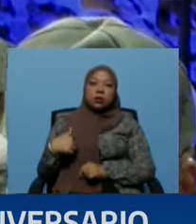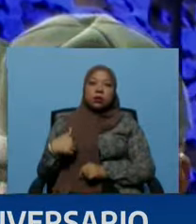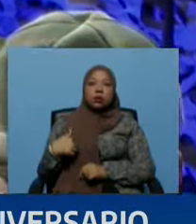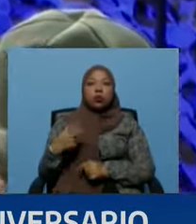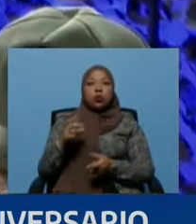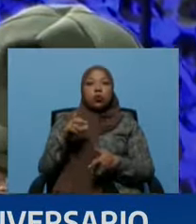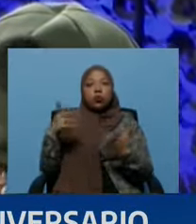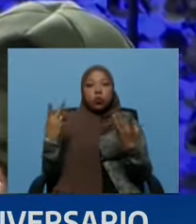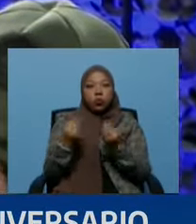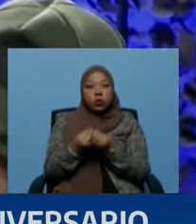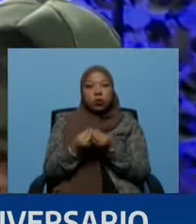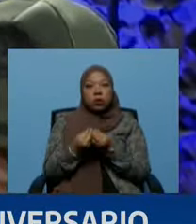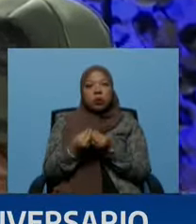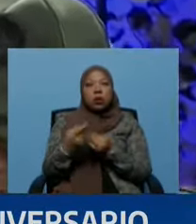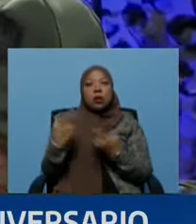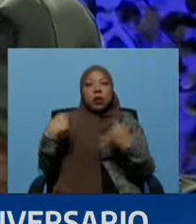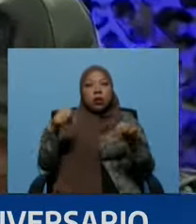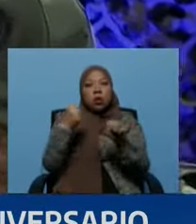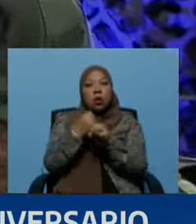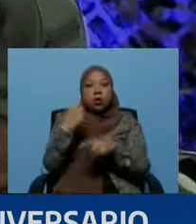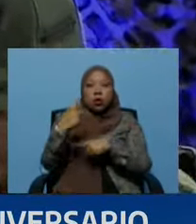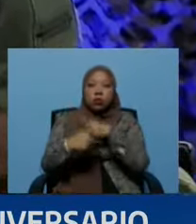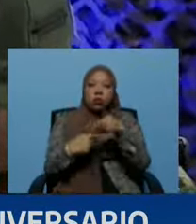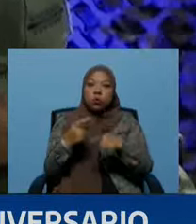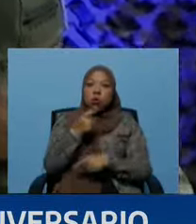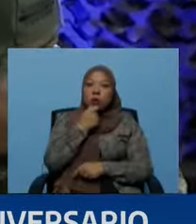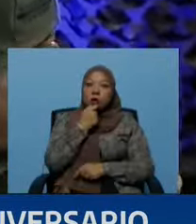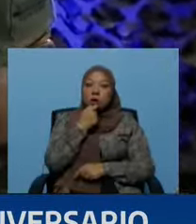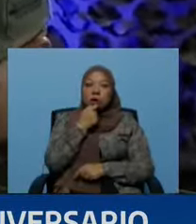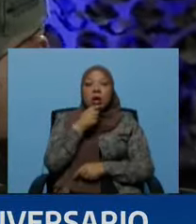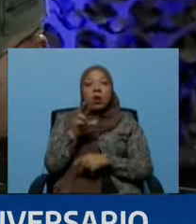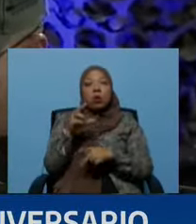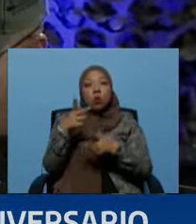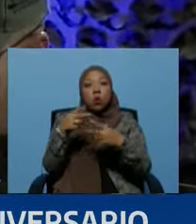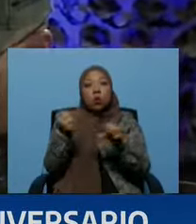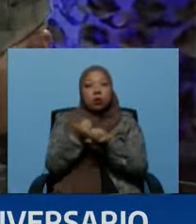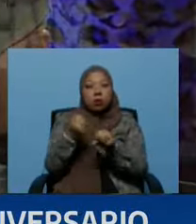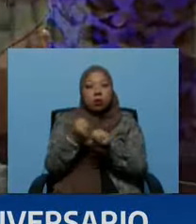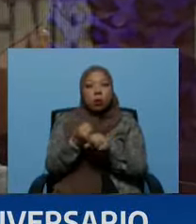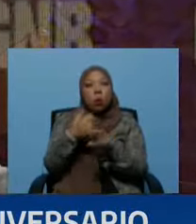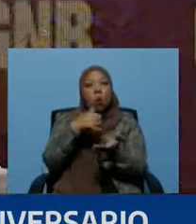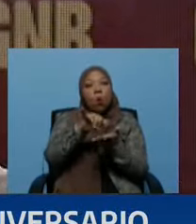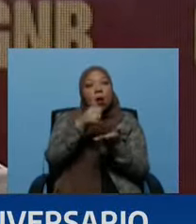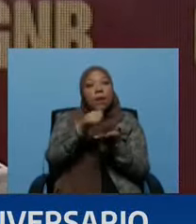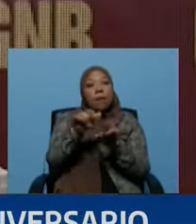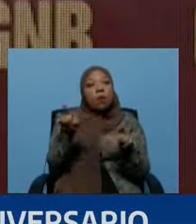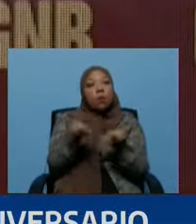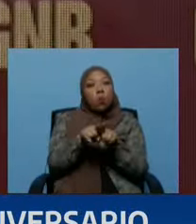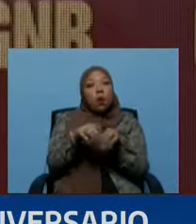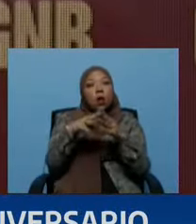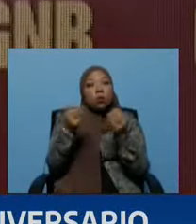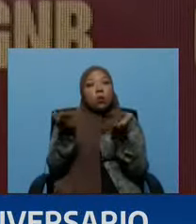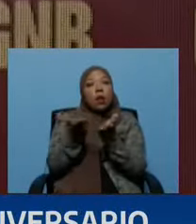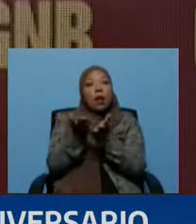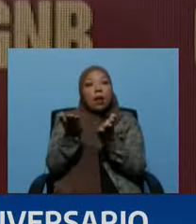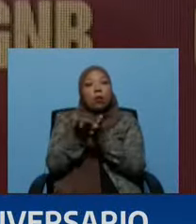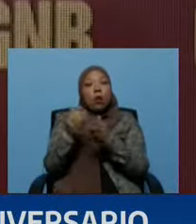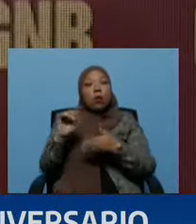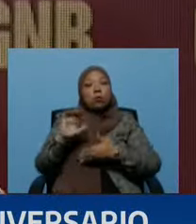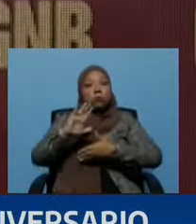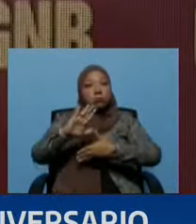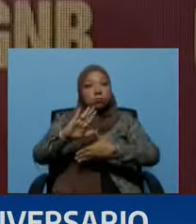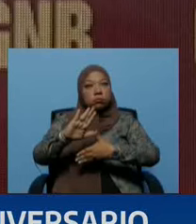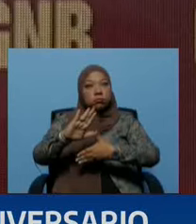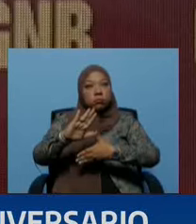Rompió amarras con los manuales en inglés, rompió amarras con West Point, con la Escuela de las Américas,